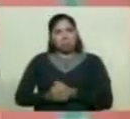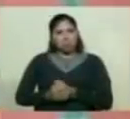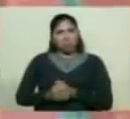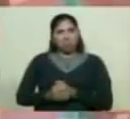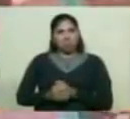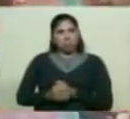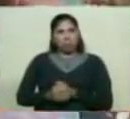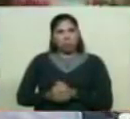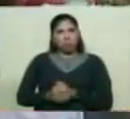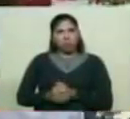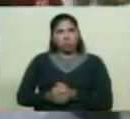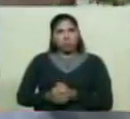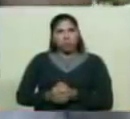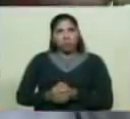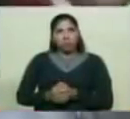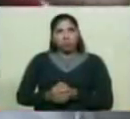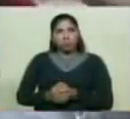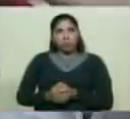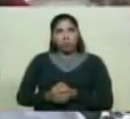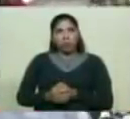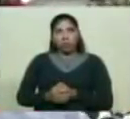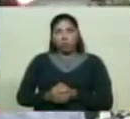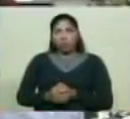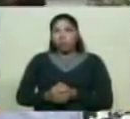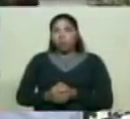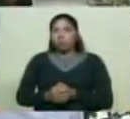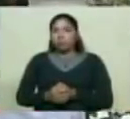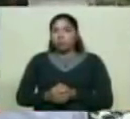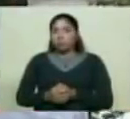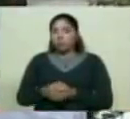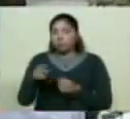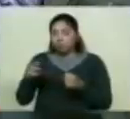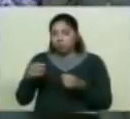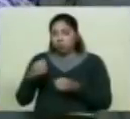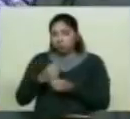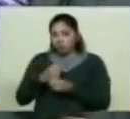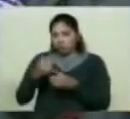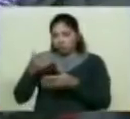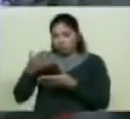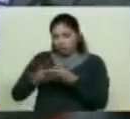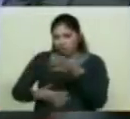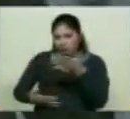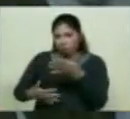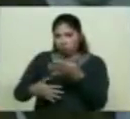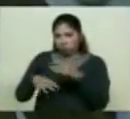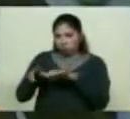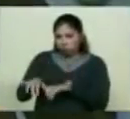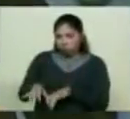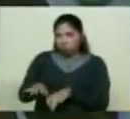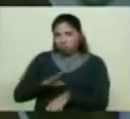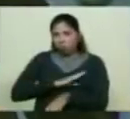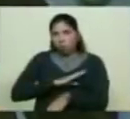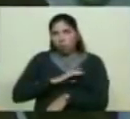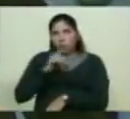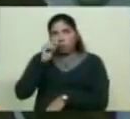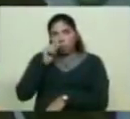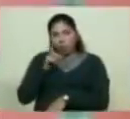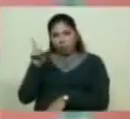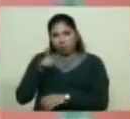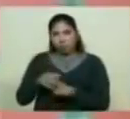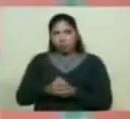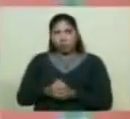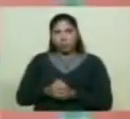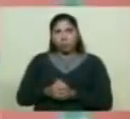trabajo que ha hecho pedro calzadilla y lo voy a citar muy extraordinario para visualizar